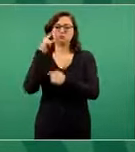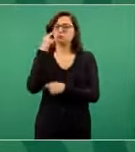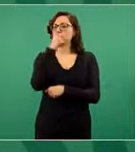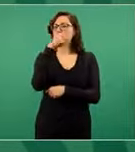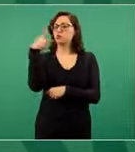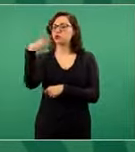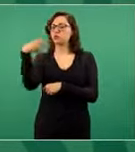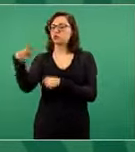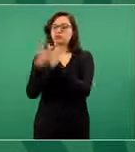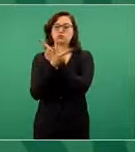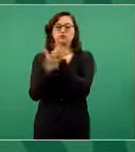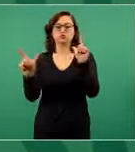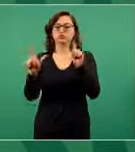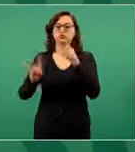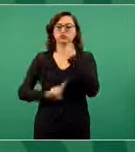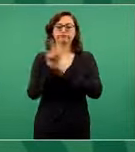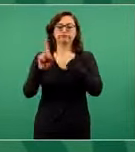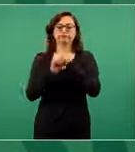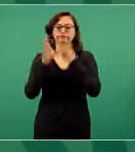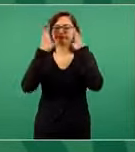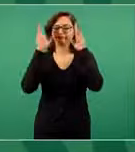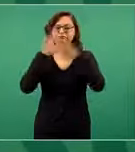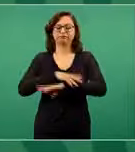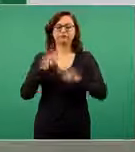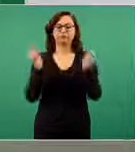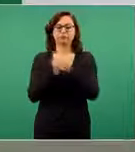solución pacífica de las controversias.